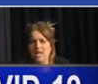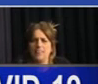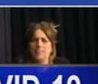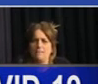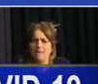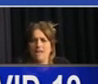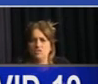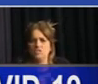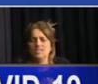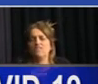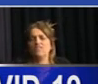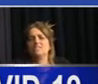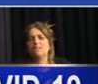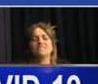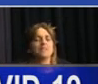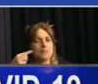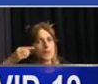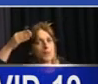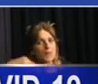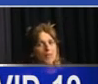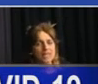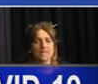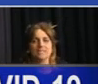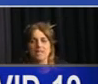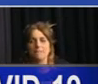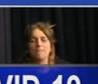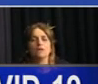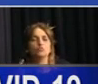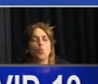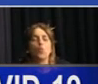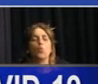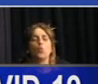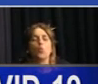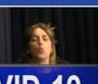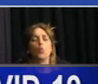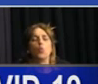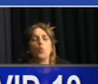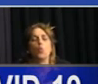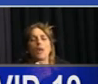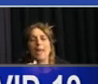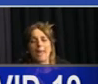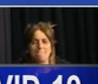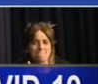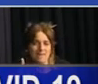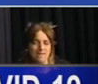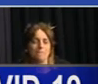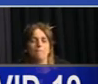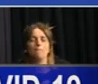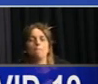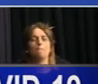la vicepresidente de beatriz argimón y con martín lema para que existe el parlamento de este próximo viernes